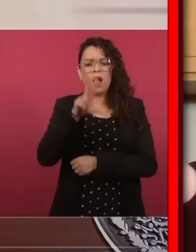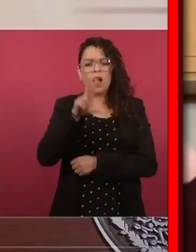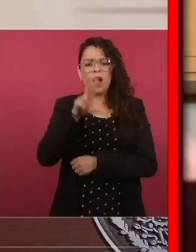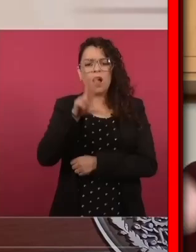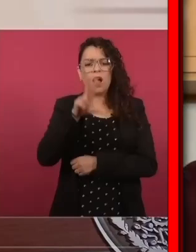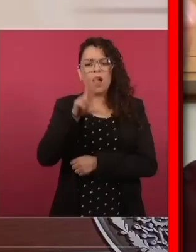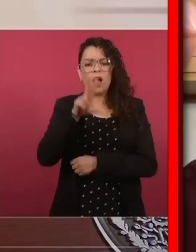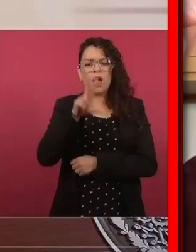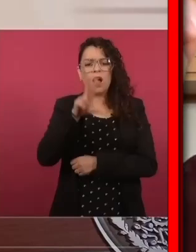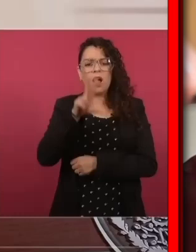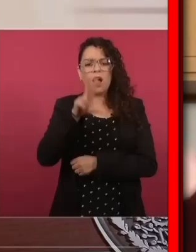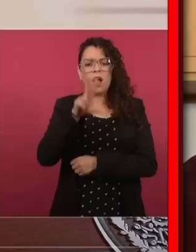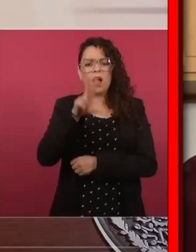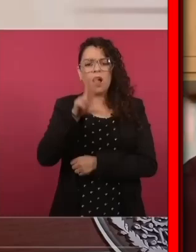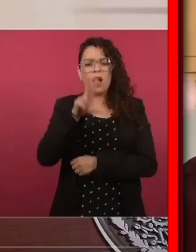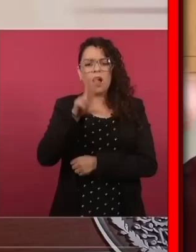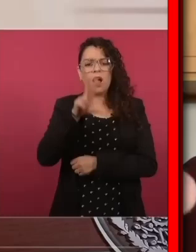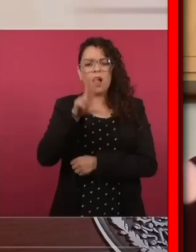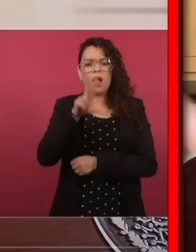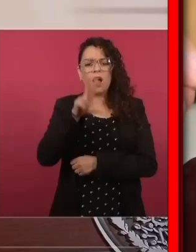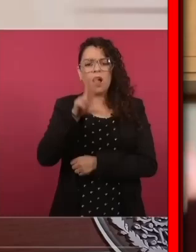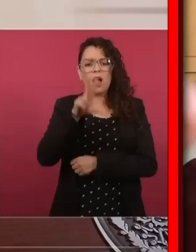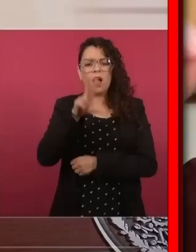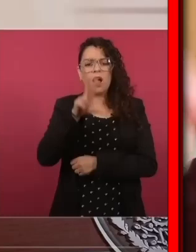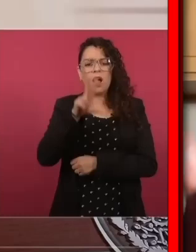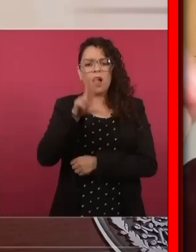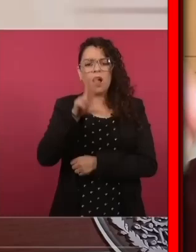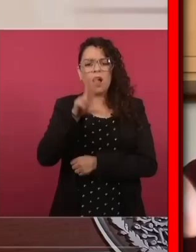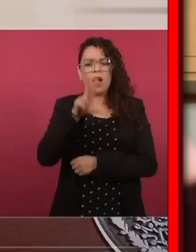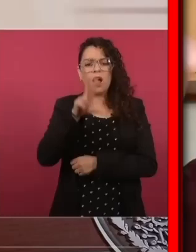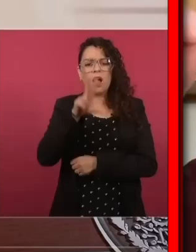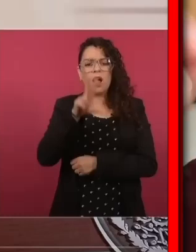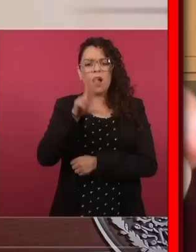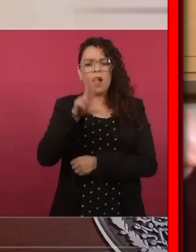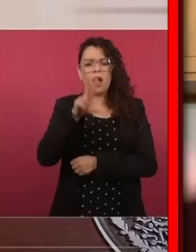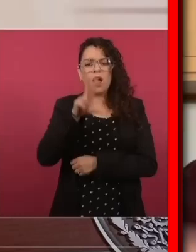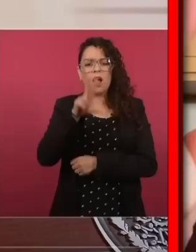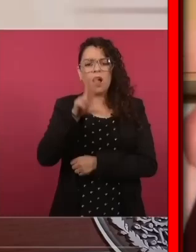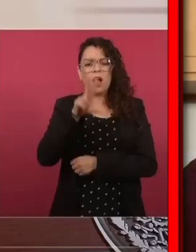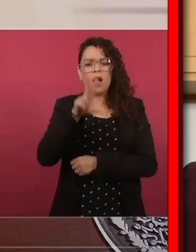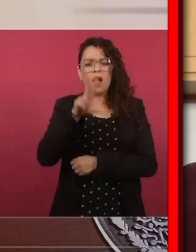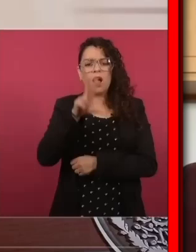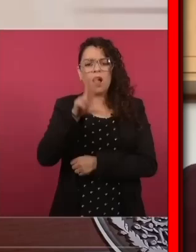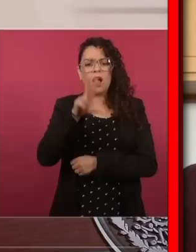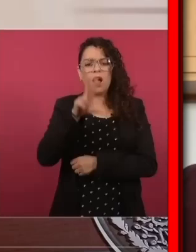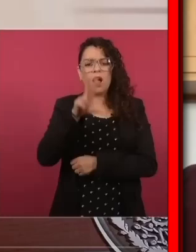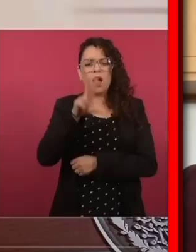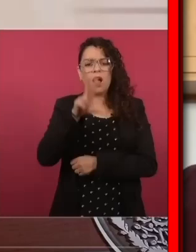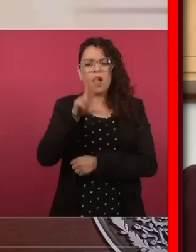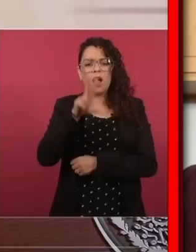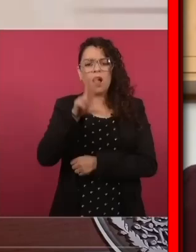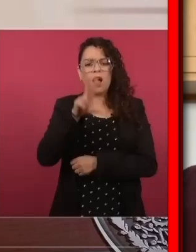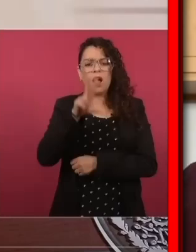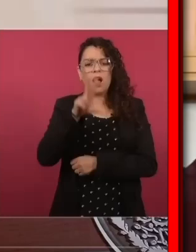qué dicen las encuestas? Que la población estadounidense sí ve viable esta intervención. Entonces hay que estar muy pendiente de